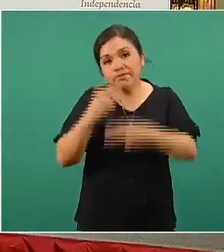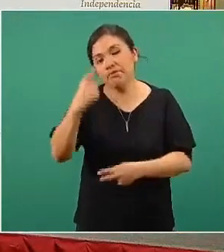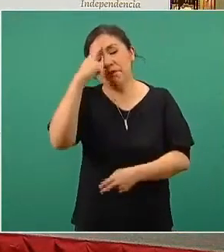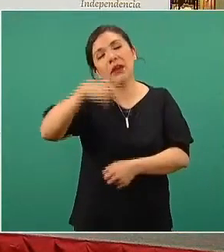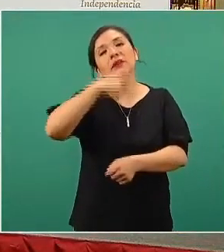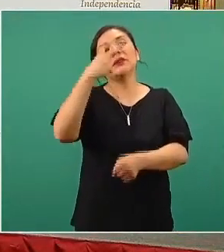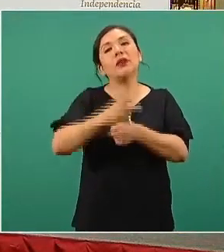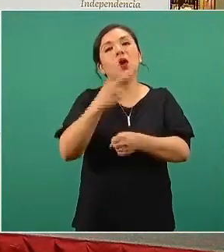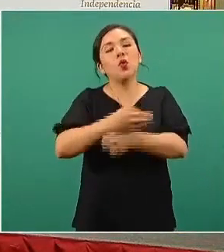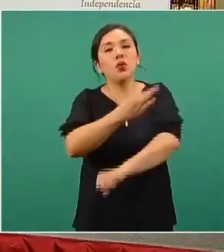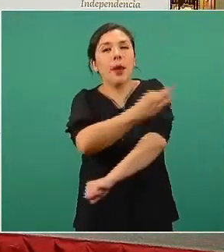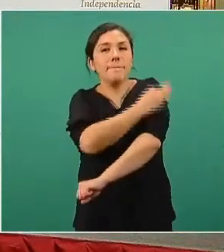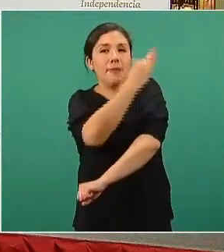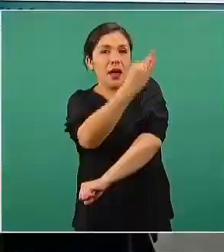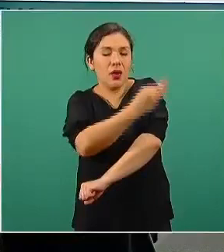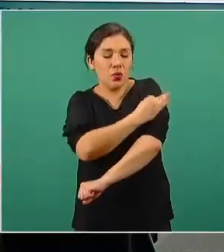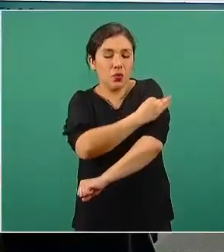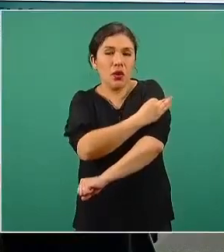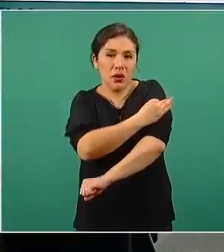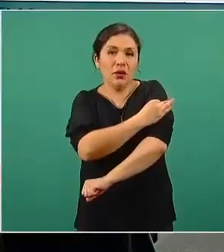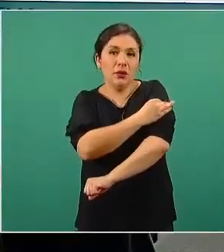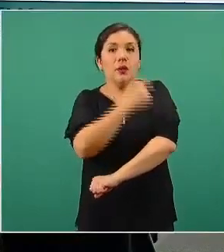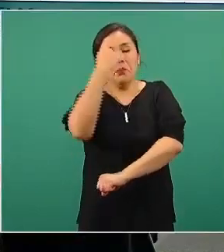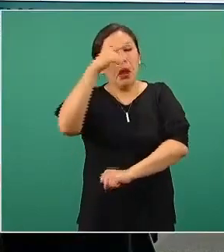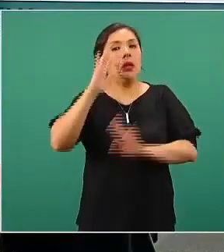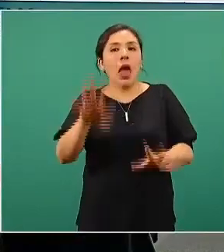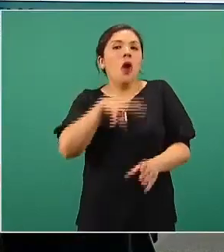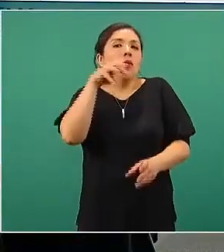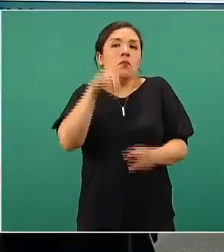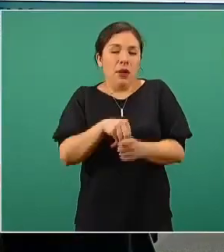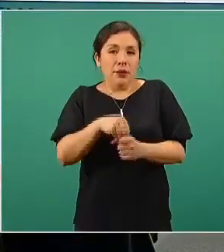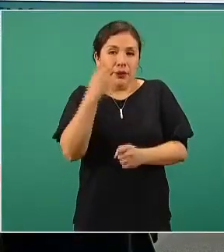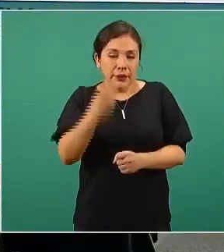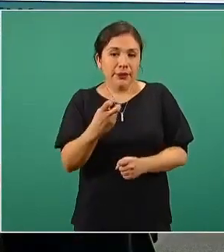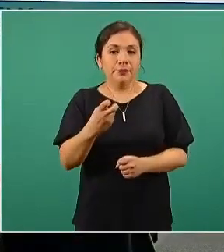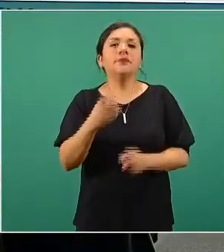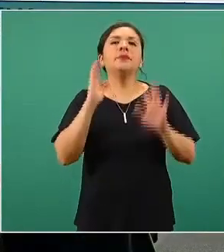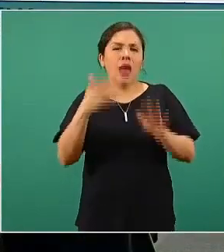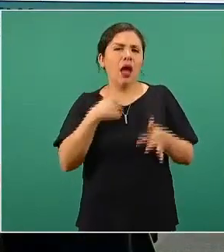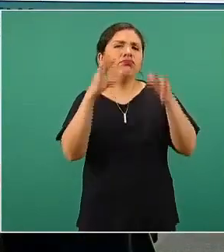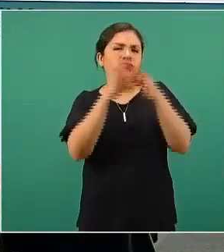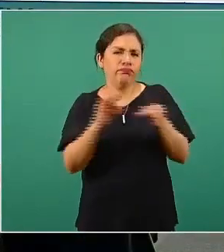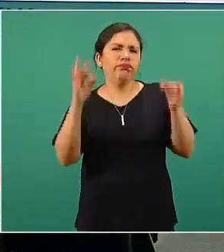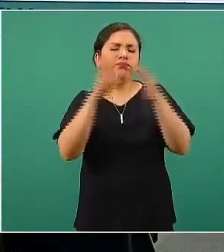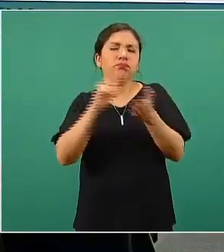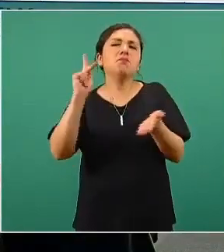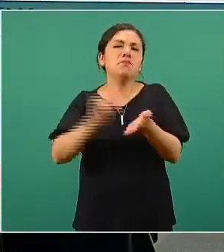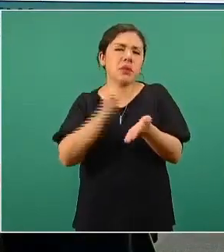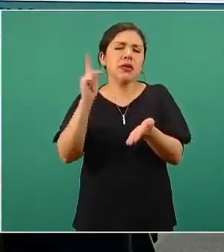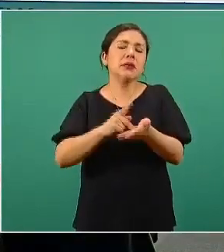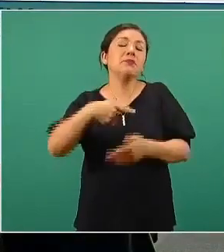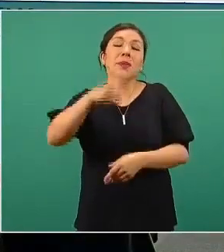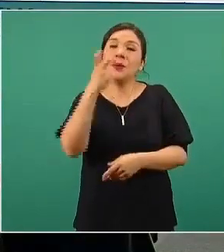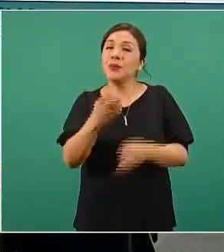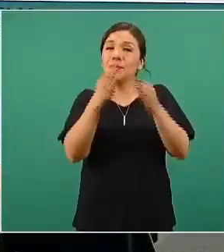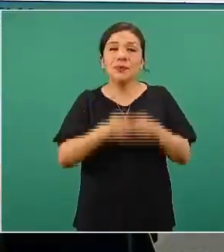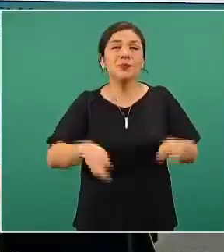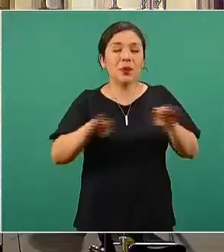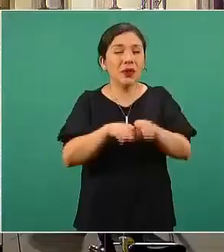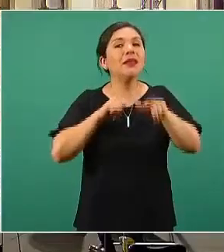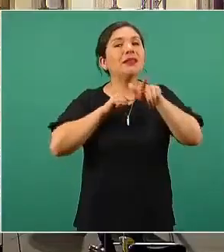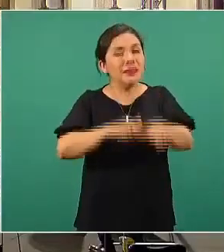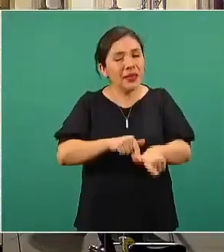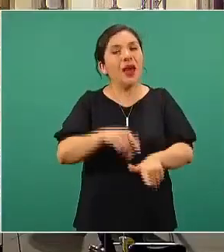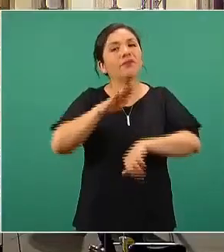que aplicar la segunda dosis para completar el esquema. Y ya hemos platicado varias veces, pero es muy importante que se